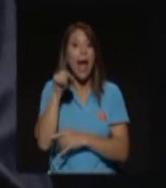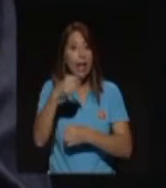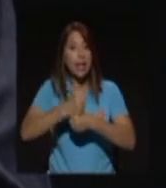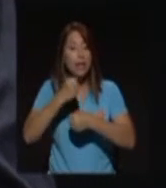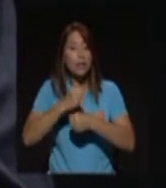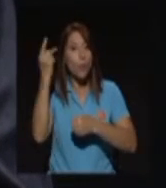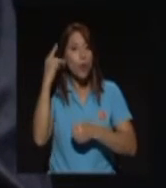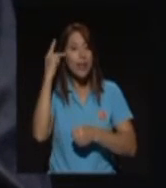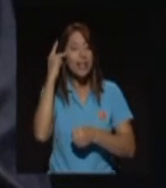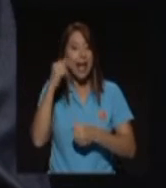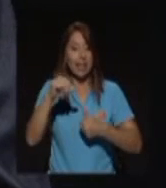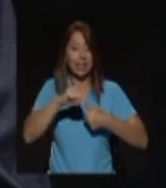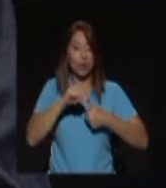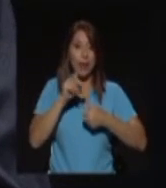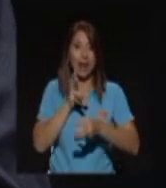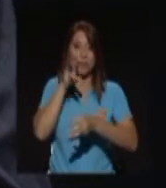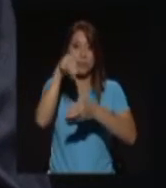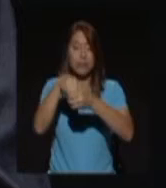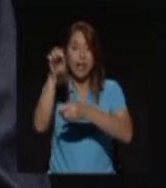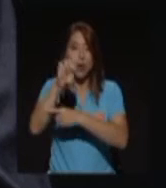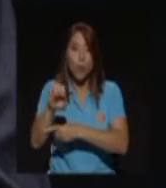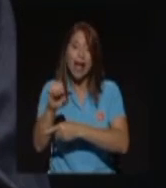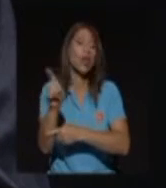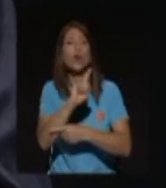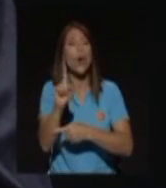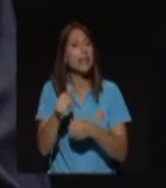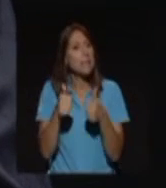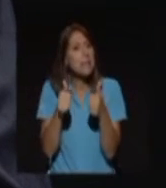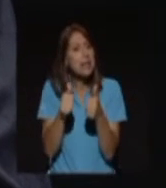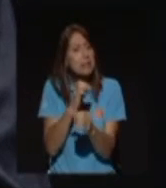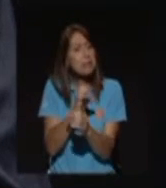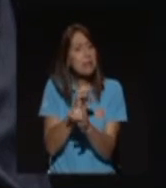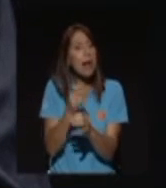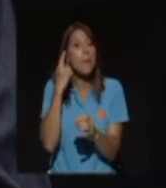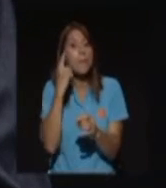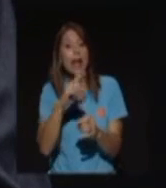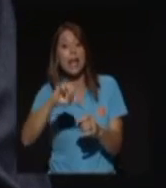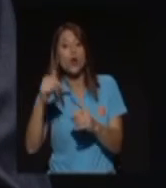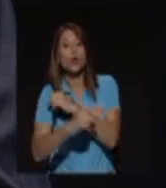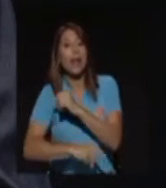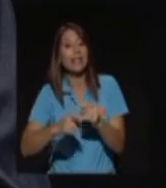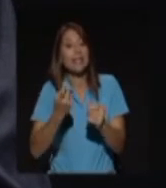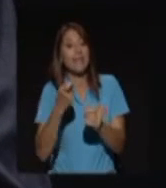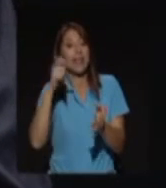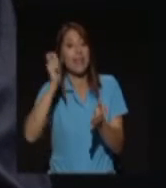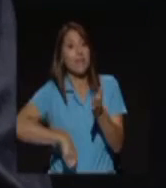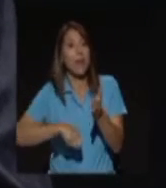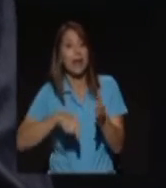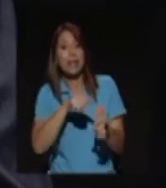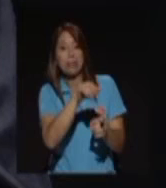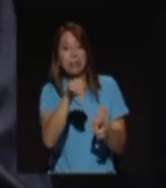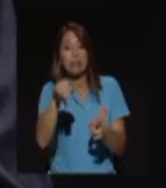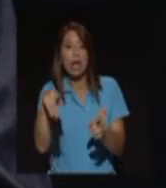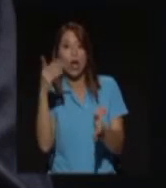Centroamérica en Europa todavía no ha sido suficientemente acuciosa como para convencer a los países que hacen falta de firmarlo,